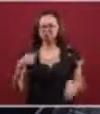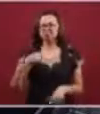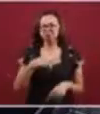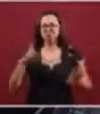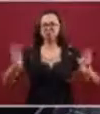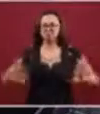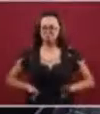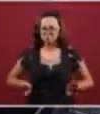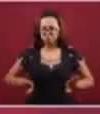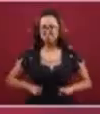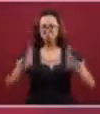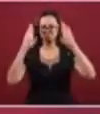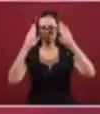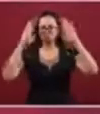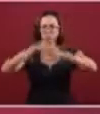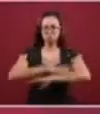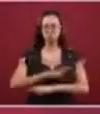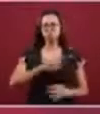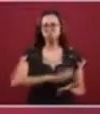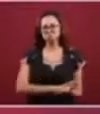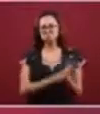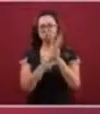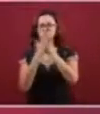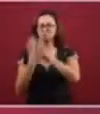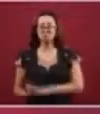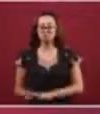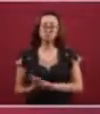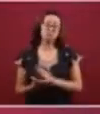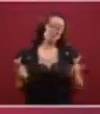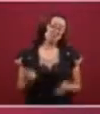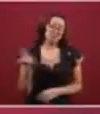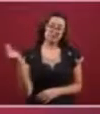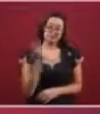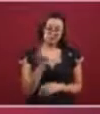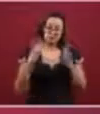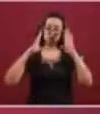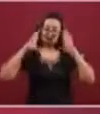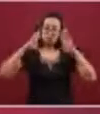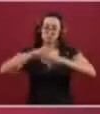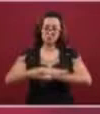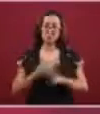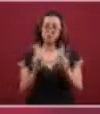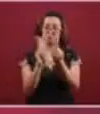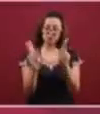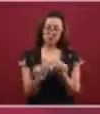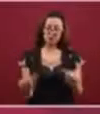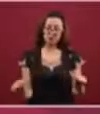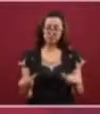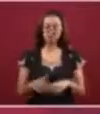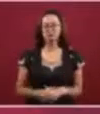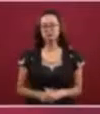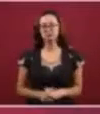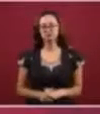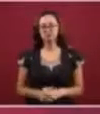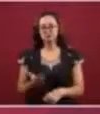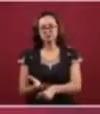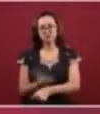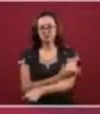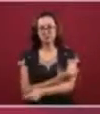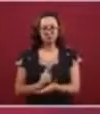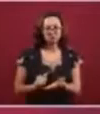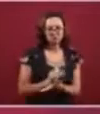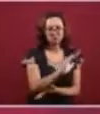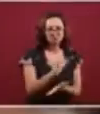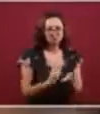una actitud de reconciliación y de transformación. He dicho que para transformar necesitamos reconciliarnos entre despedir todos. A los